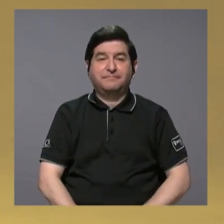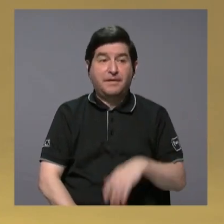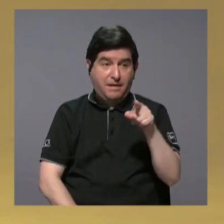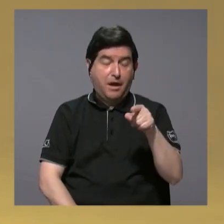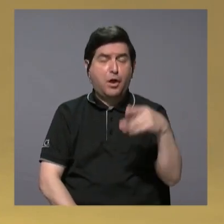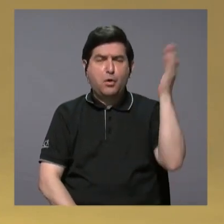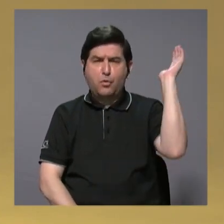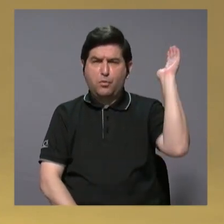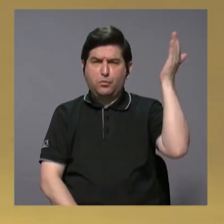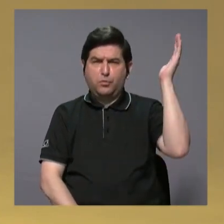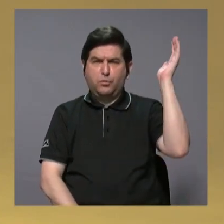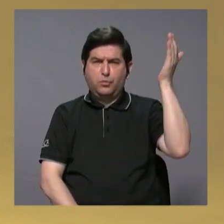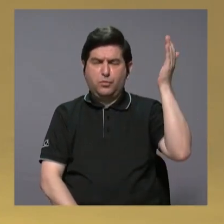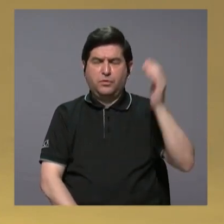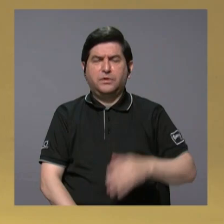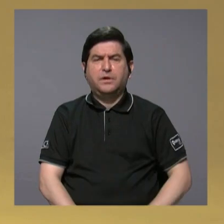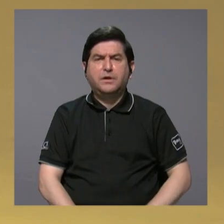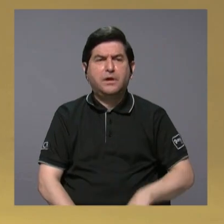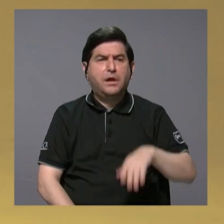expone su